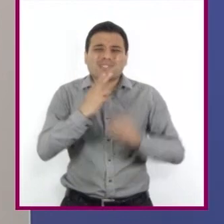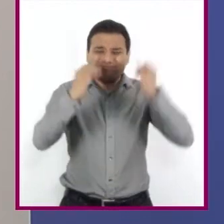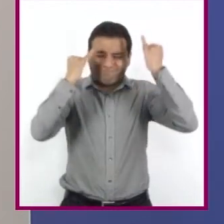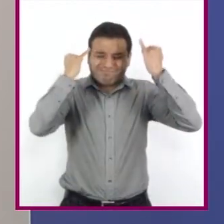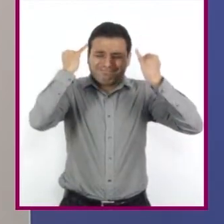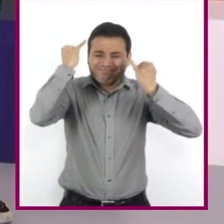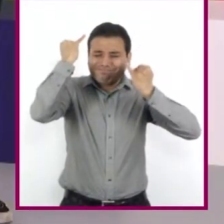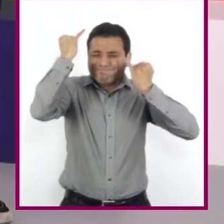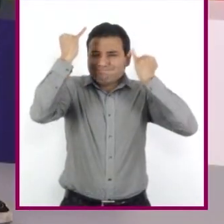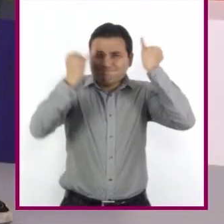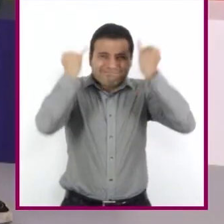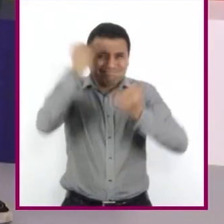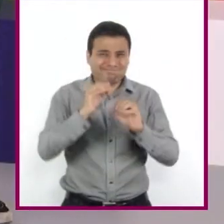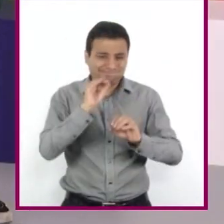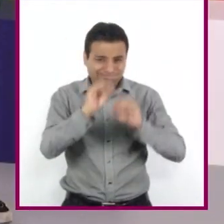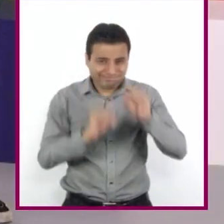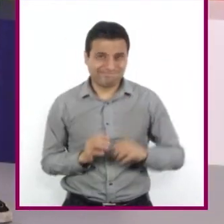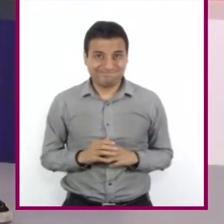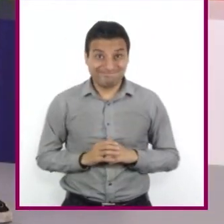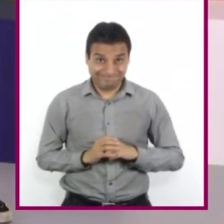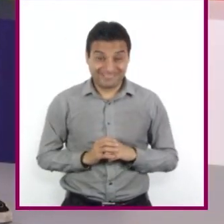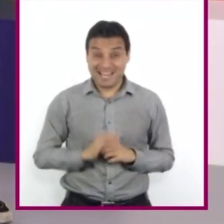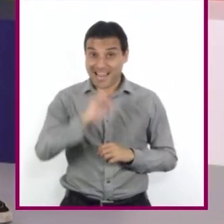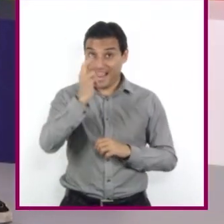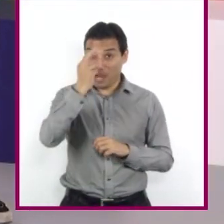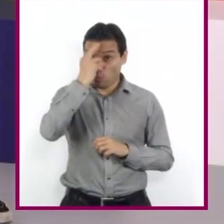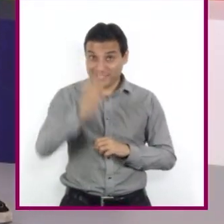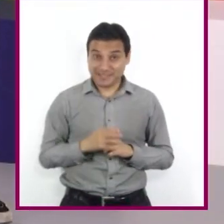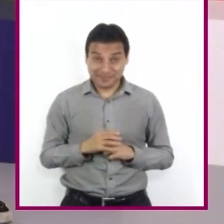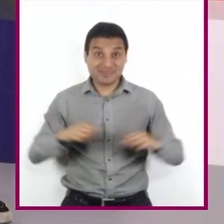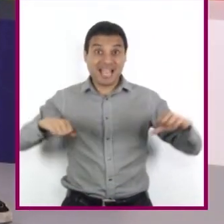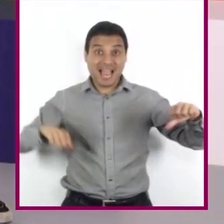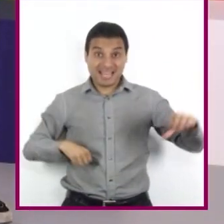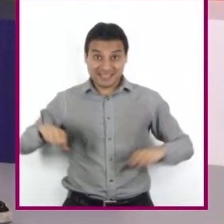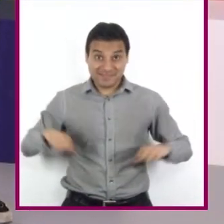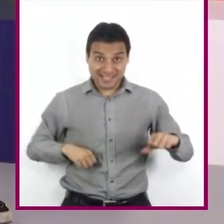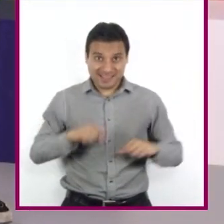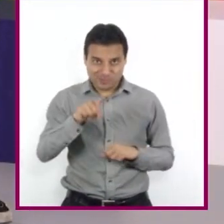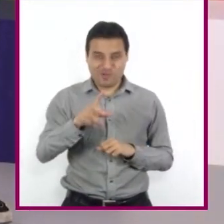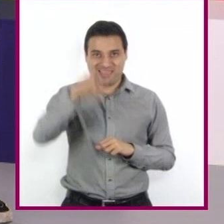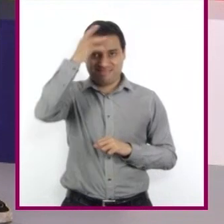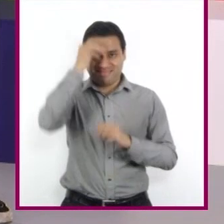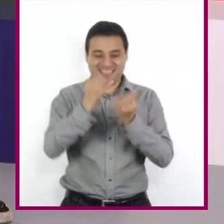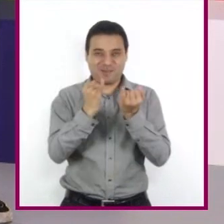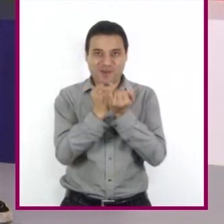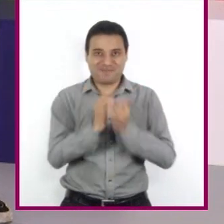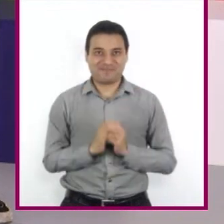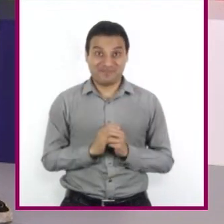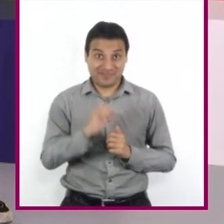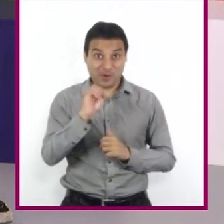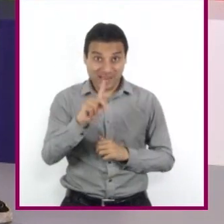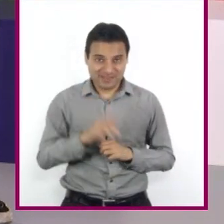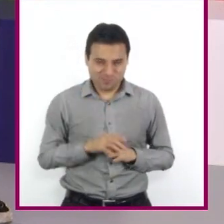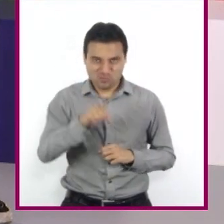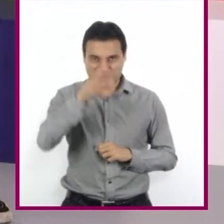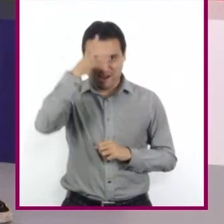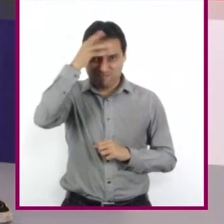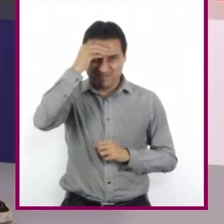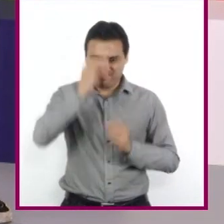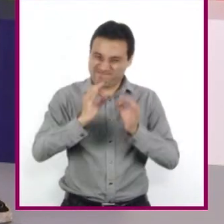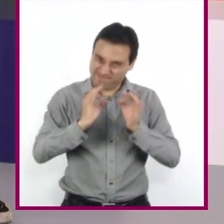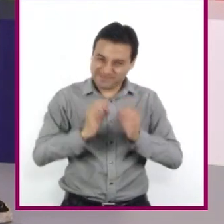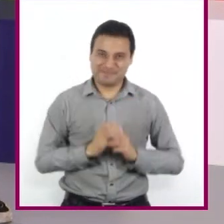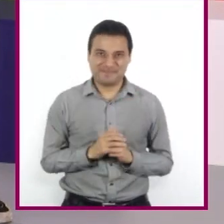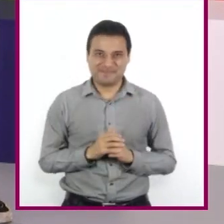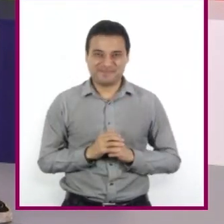creatividad. Les recordamos seguir las actividades a la par de nosotros para el logro de sus aprendizajes. Si